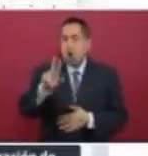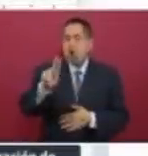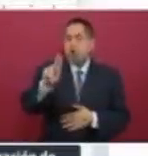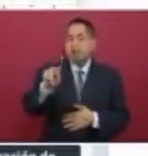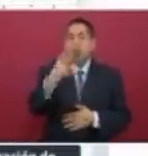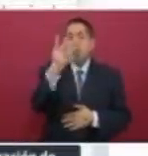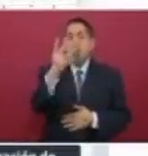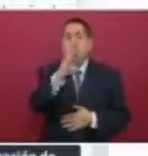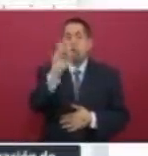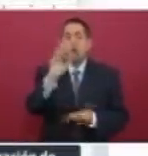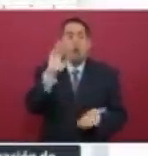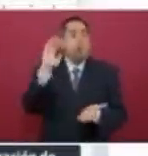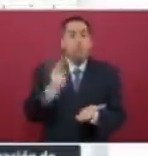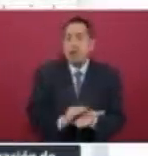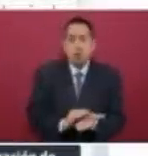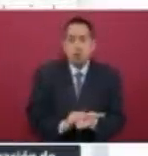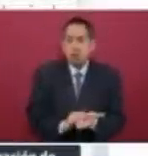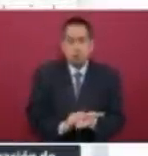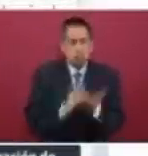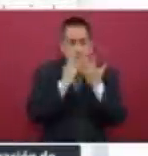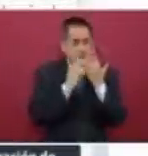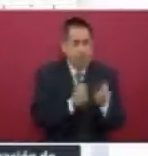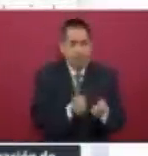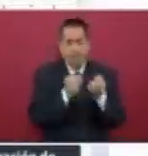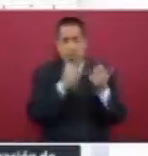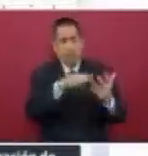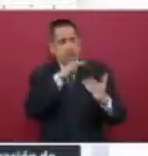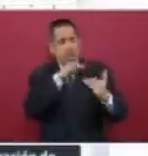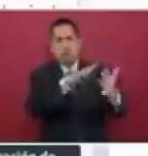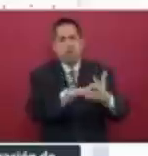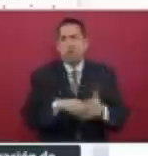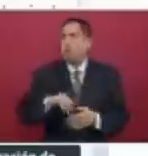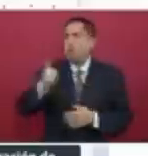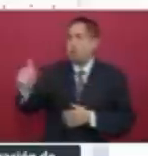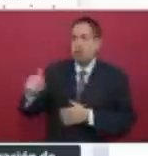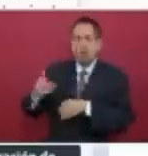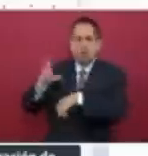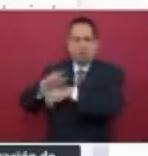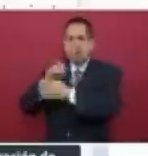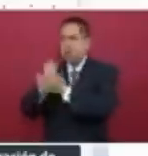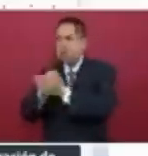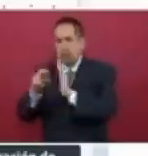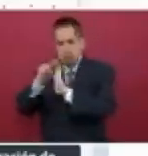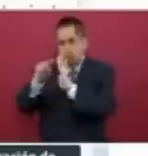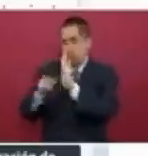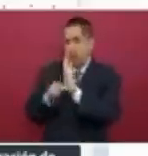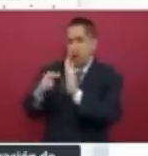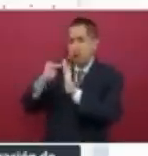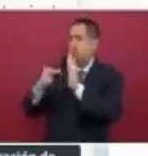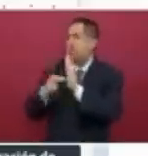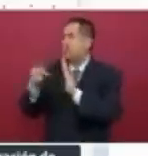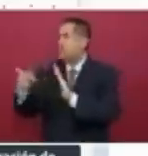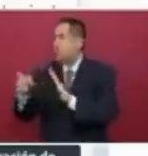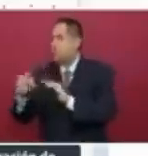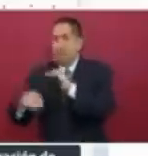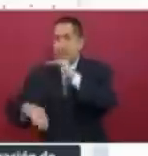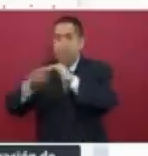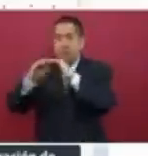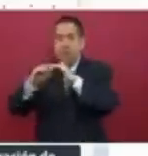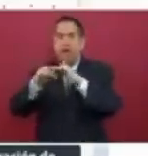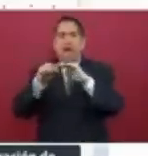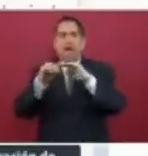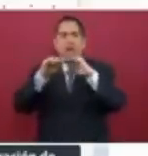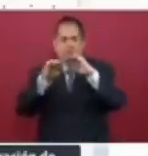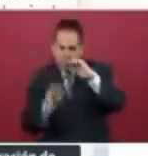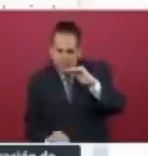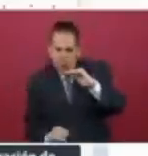ciento menor a la emisión máxima permitida en zonas rurales de acuerdo a las normas mexicanas perfectamente